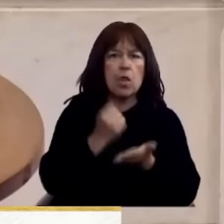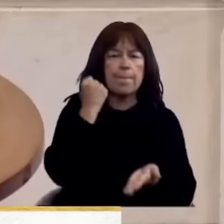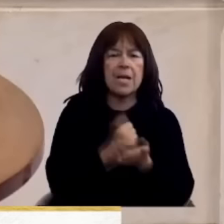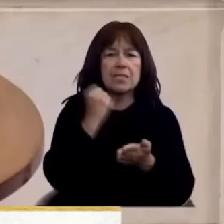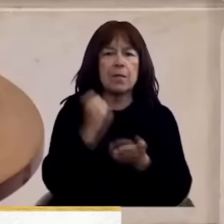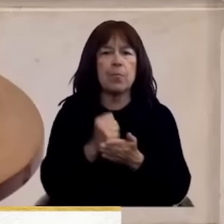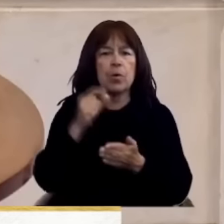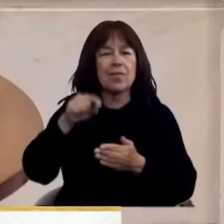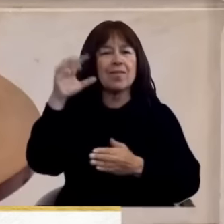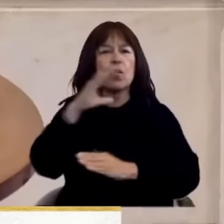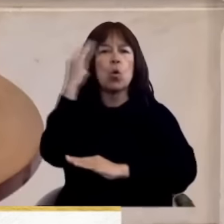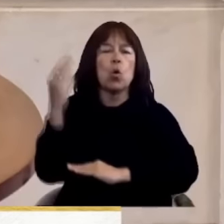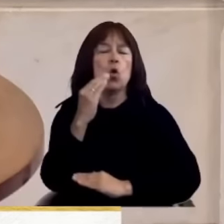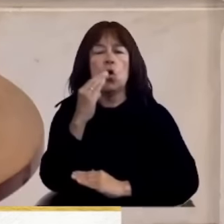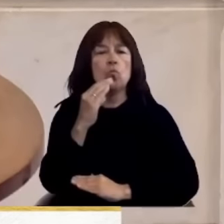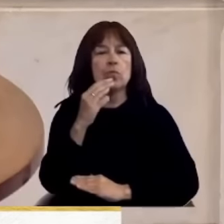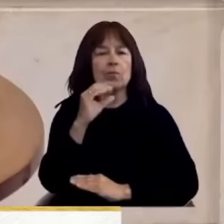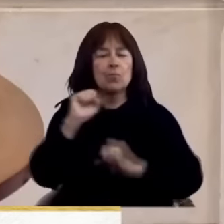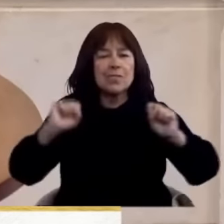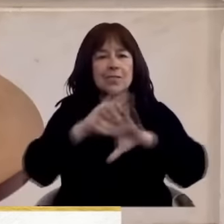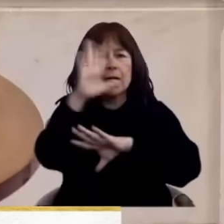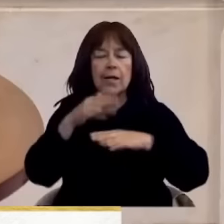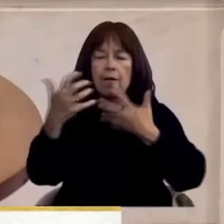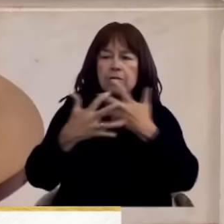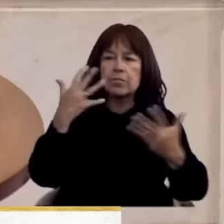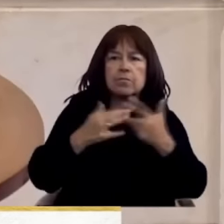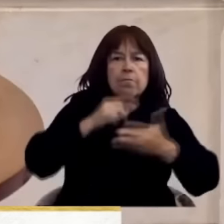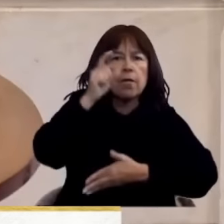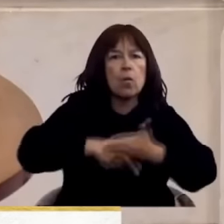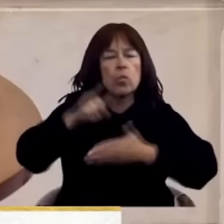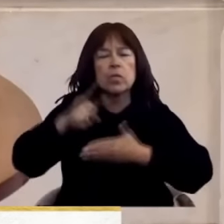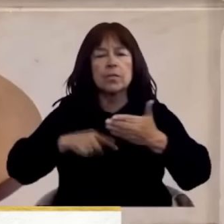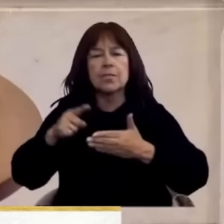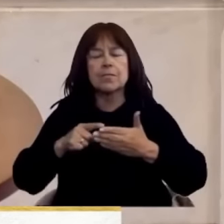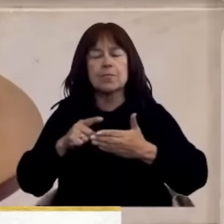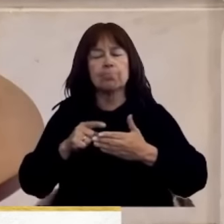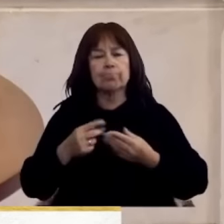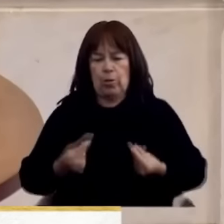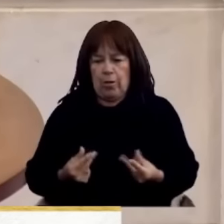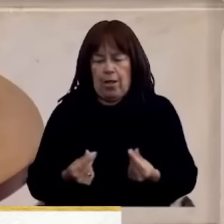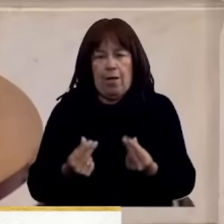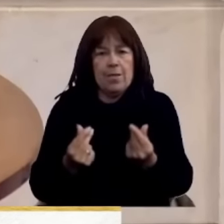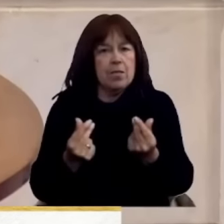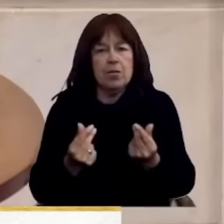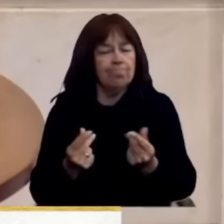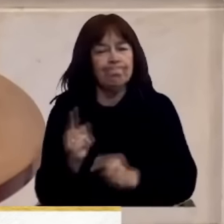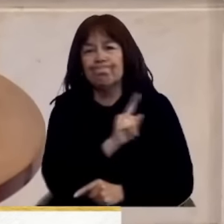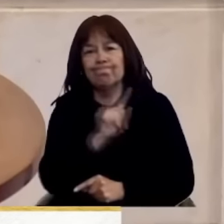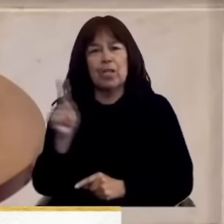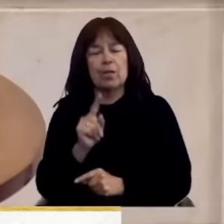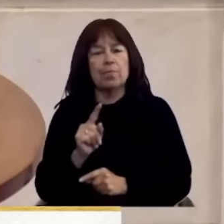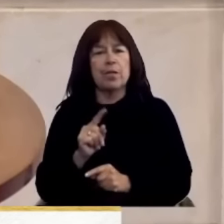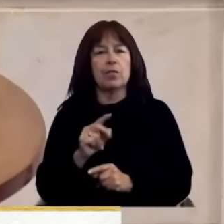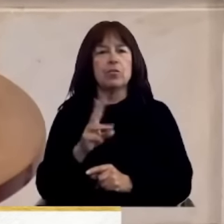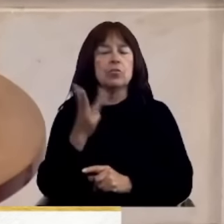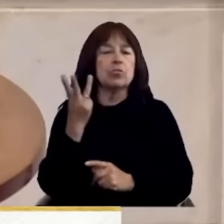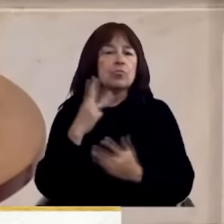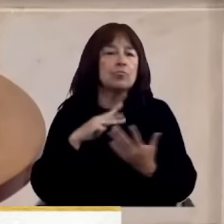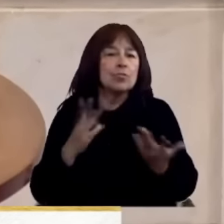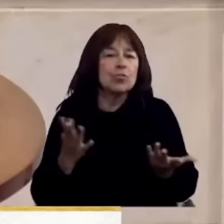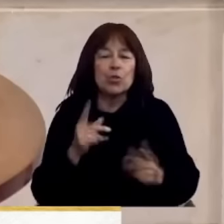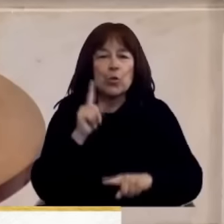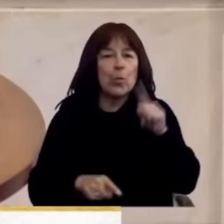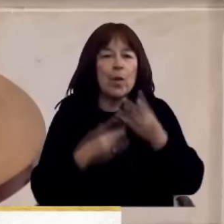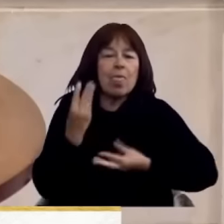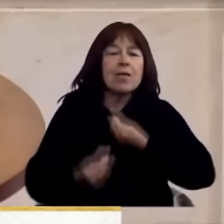en Colombia. No está claro el sistema de contratación. Por más rápido que lo traigan, en menos de 8 o 9 meses no lo van a